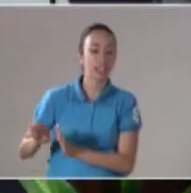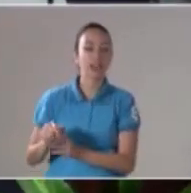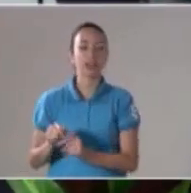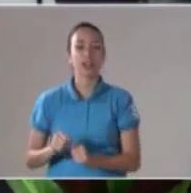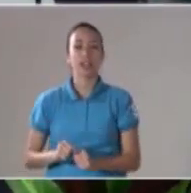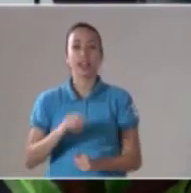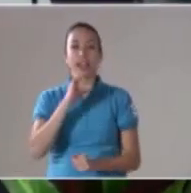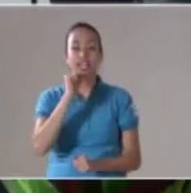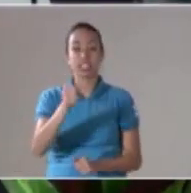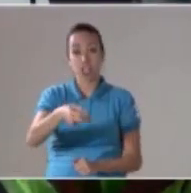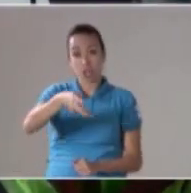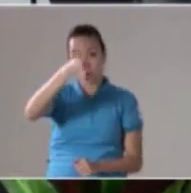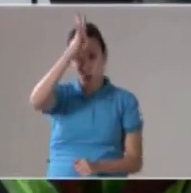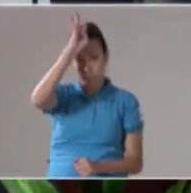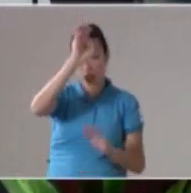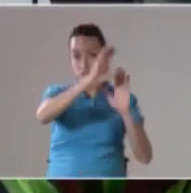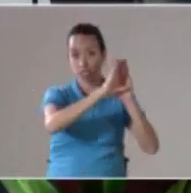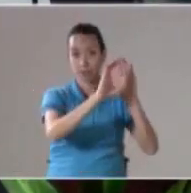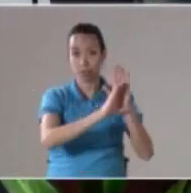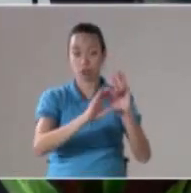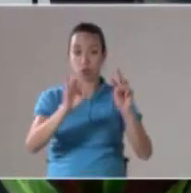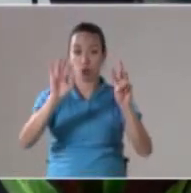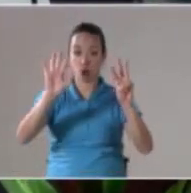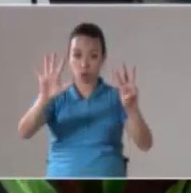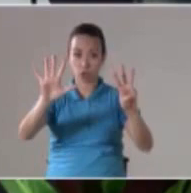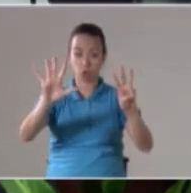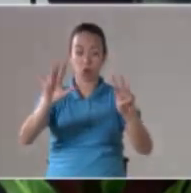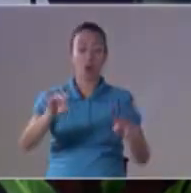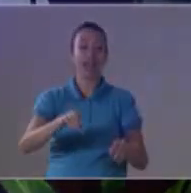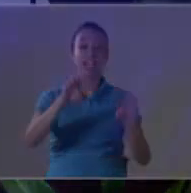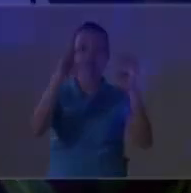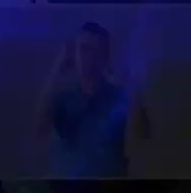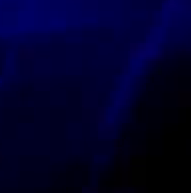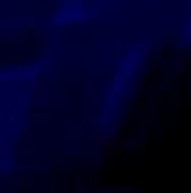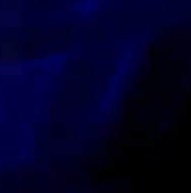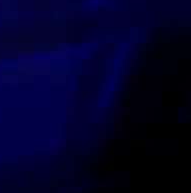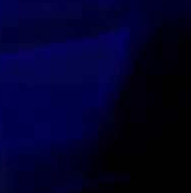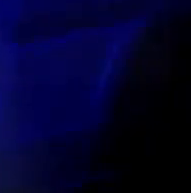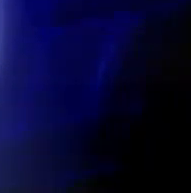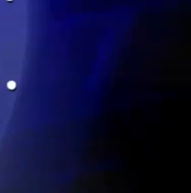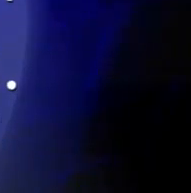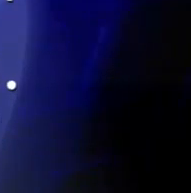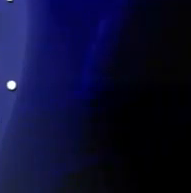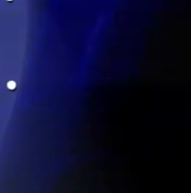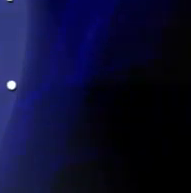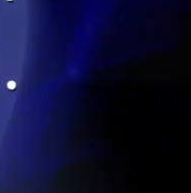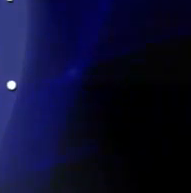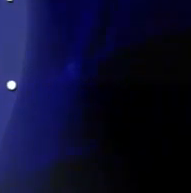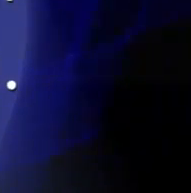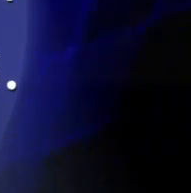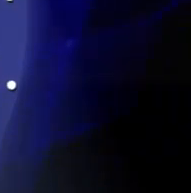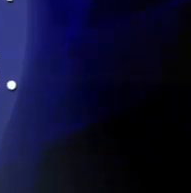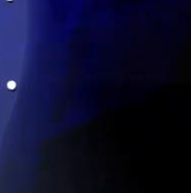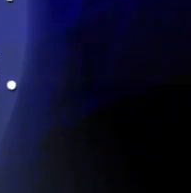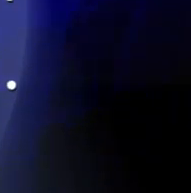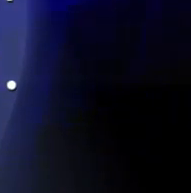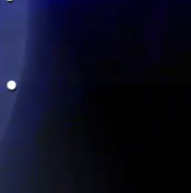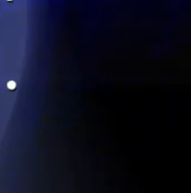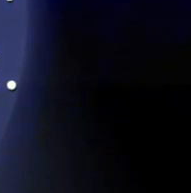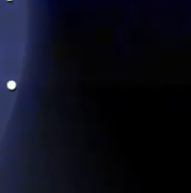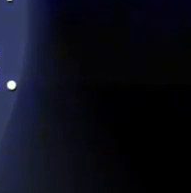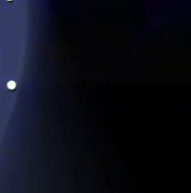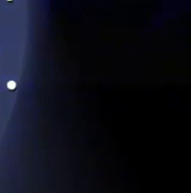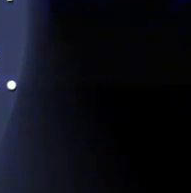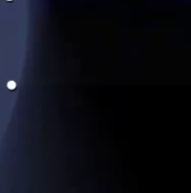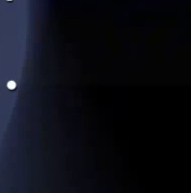Romanos 8:14. Los que son guiados por el Espíritu, los tales son hijos maduros de Dios. Entonces no